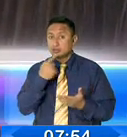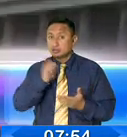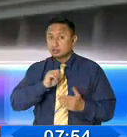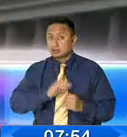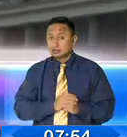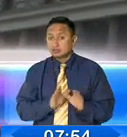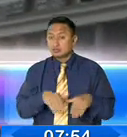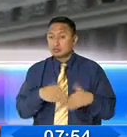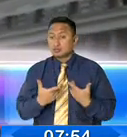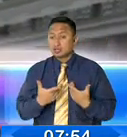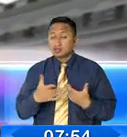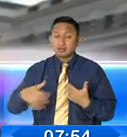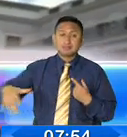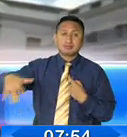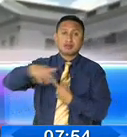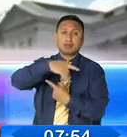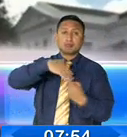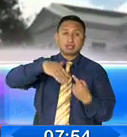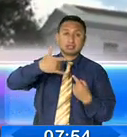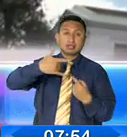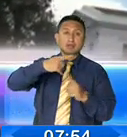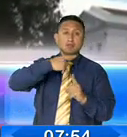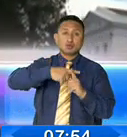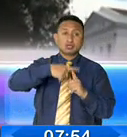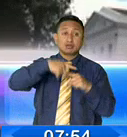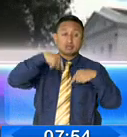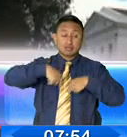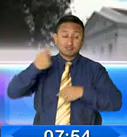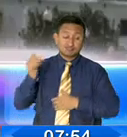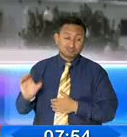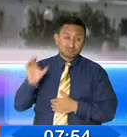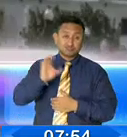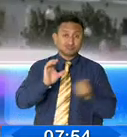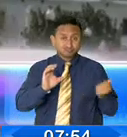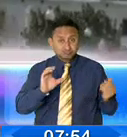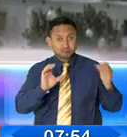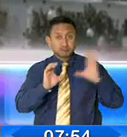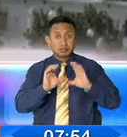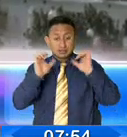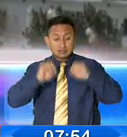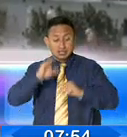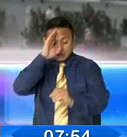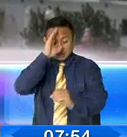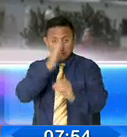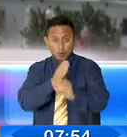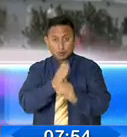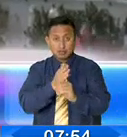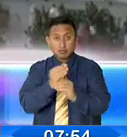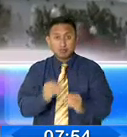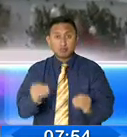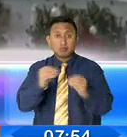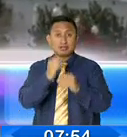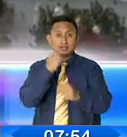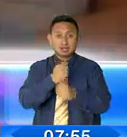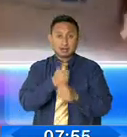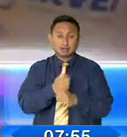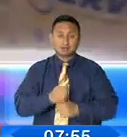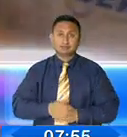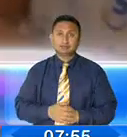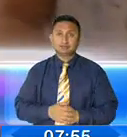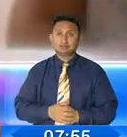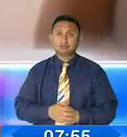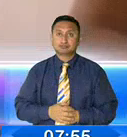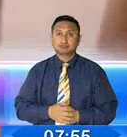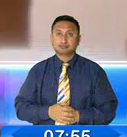creando un ambiente positivo para la inversión y de esta manera cumplir con los objetivos de crear plazas de empleo. Porque si